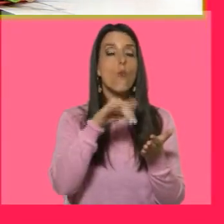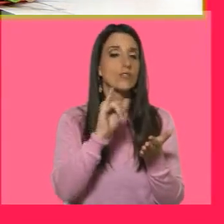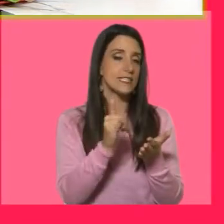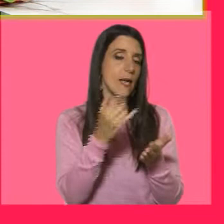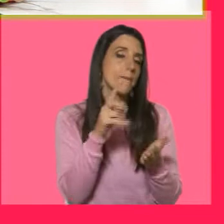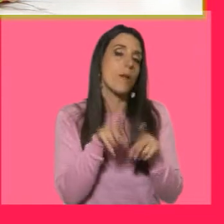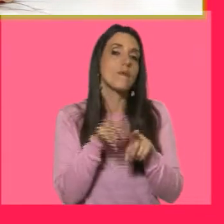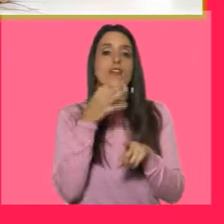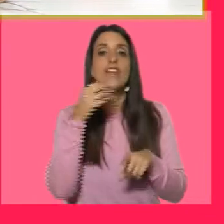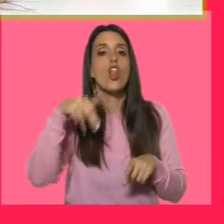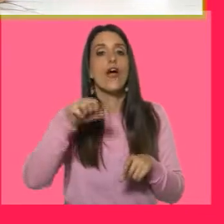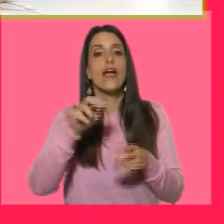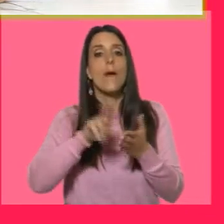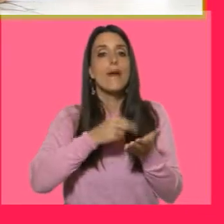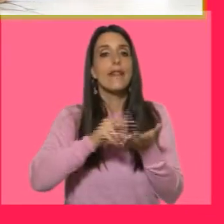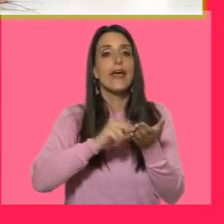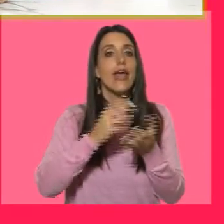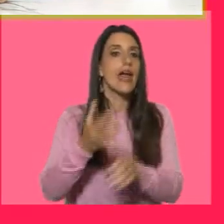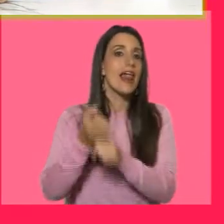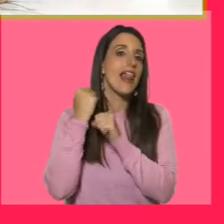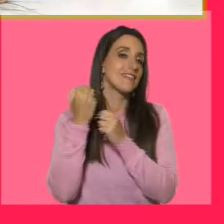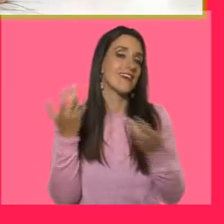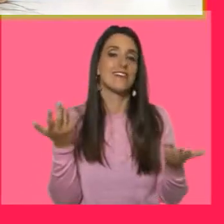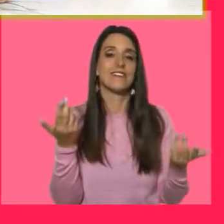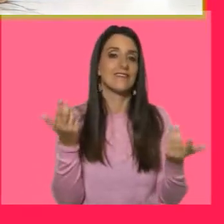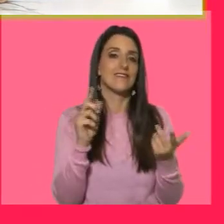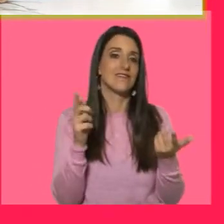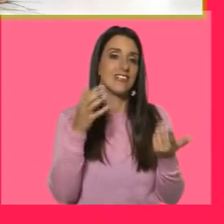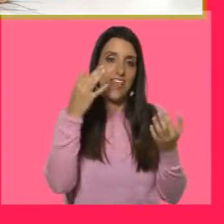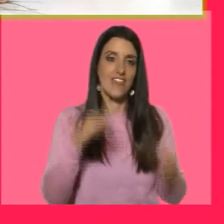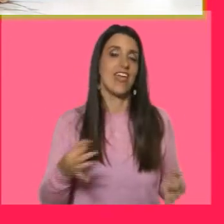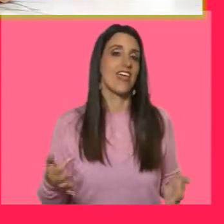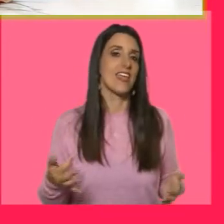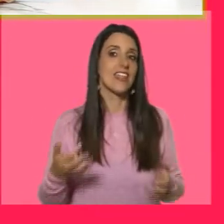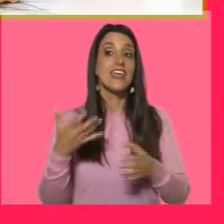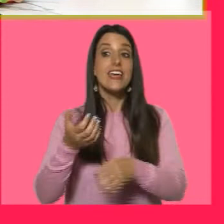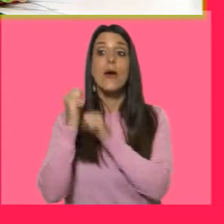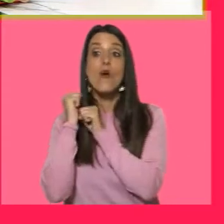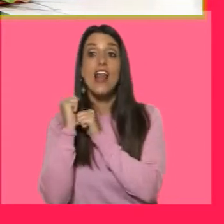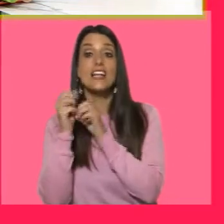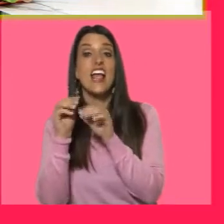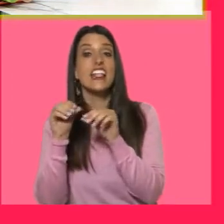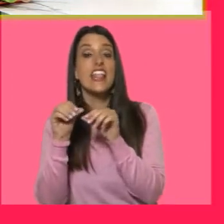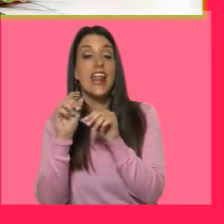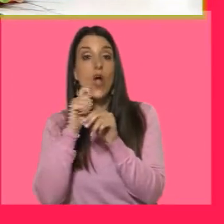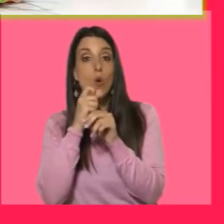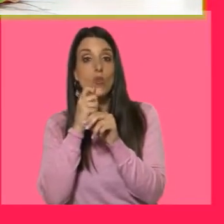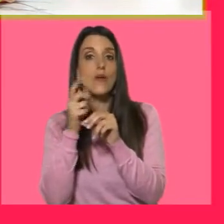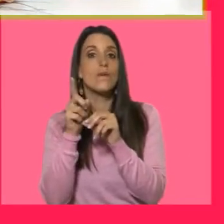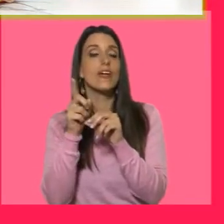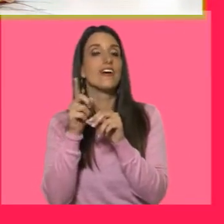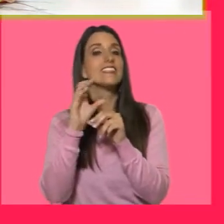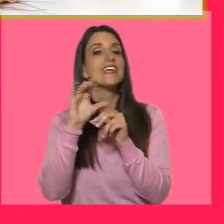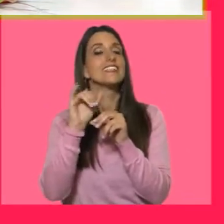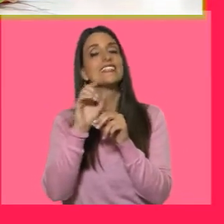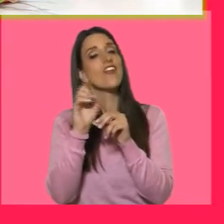decía, no, el humo de remolacha tiene gusto a humo. Claro. Cuando está bien hecho. Y la remolacha tiene gusto a tierra. No, pero lo que pasa es que ese sí, no